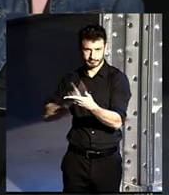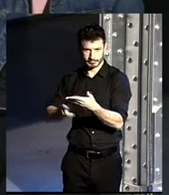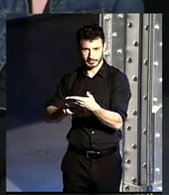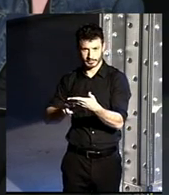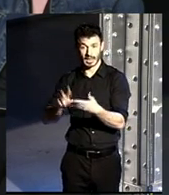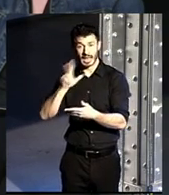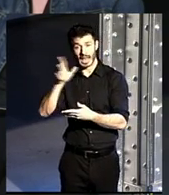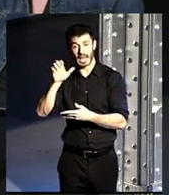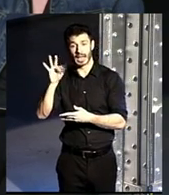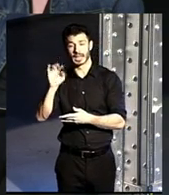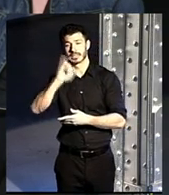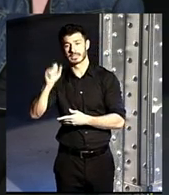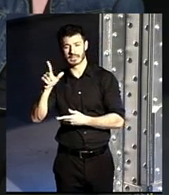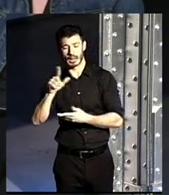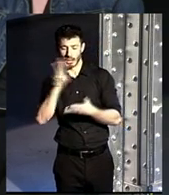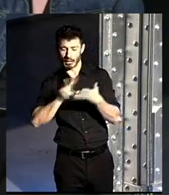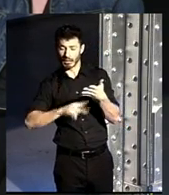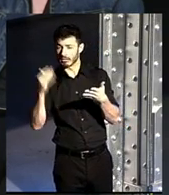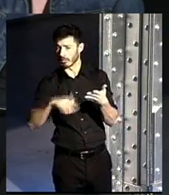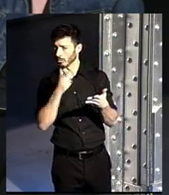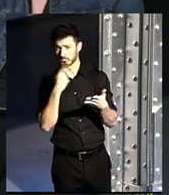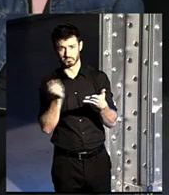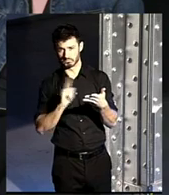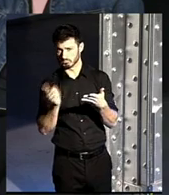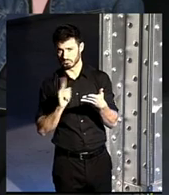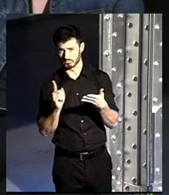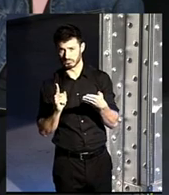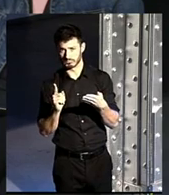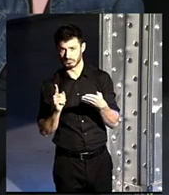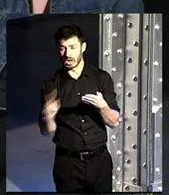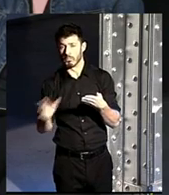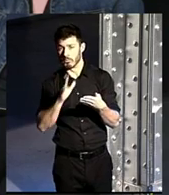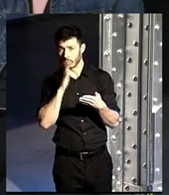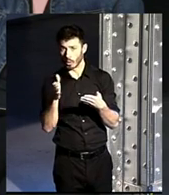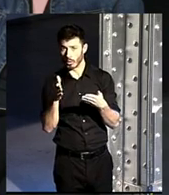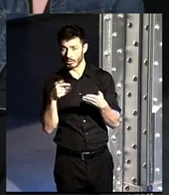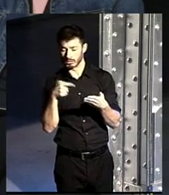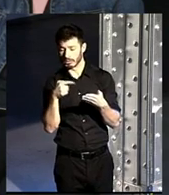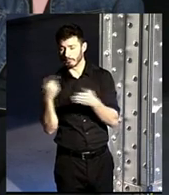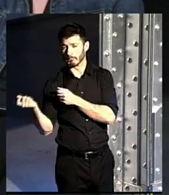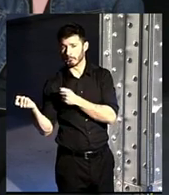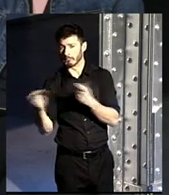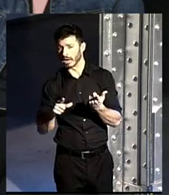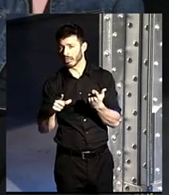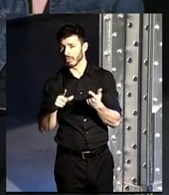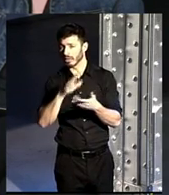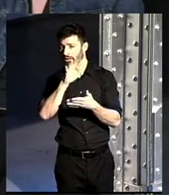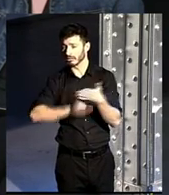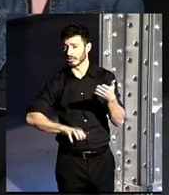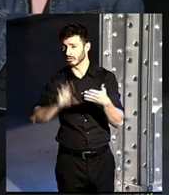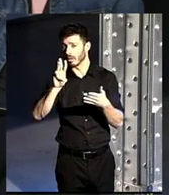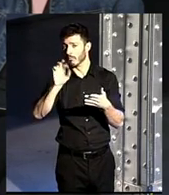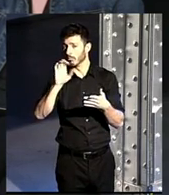leído Prodigieuses Découvertes, no me gusta porque es bastante parecida a los textos de Poe, pero